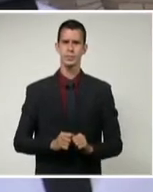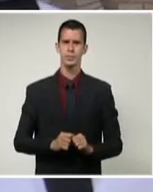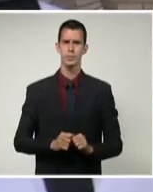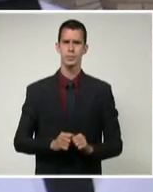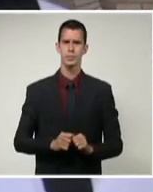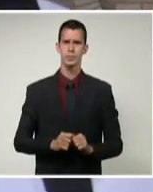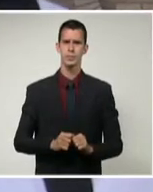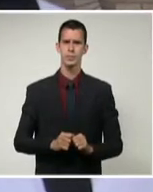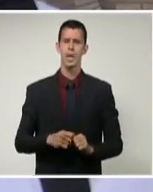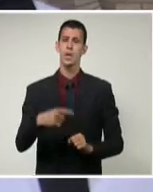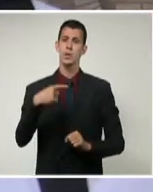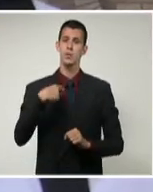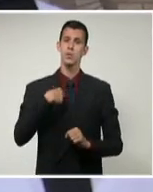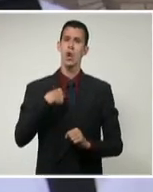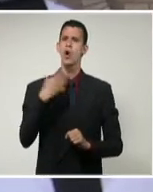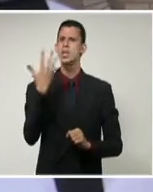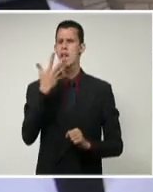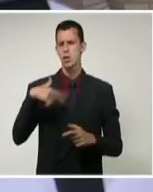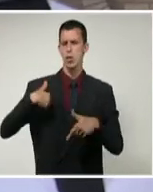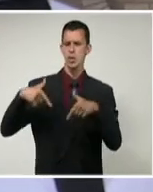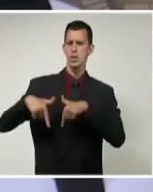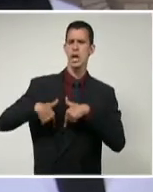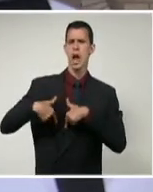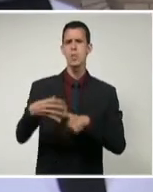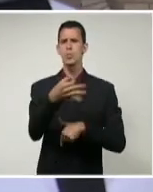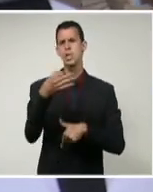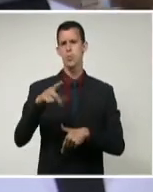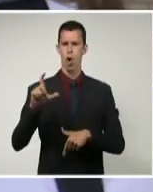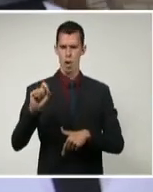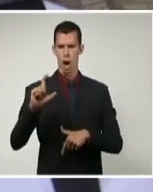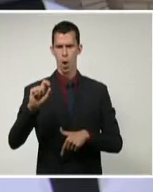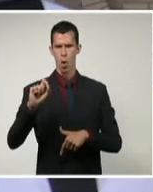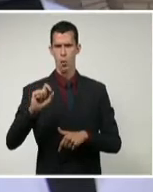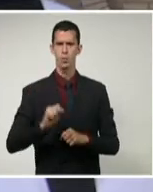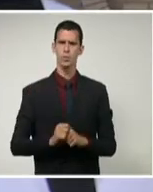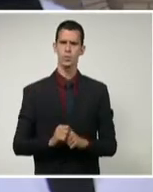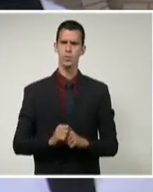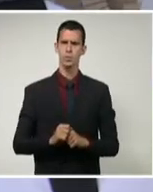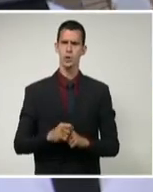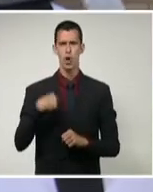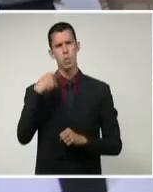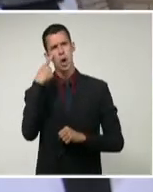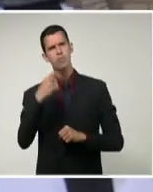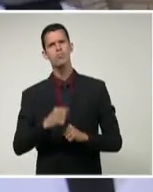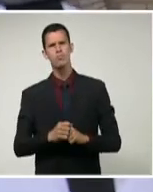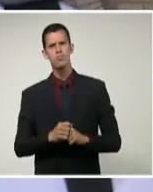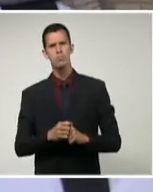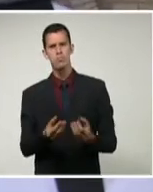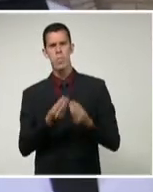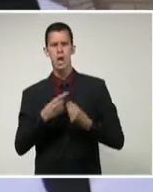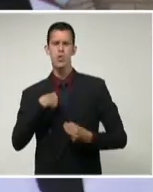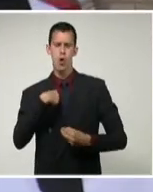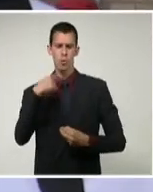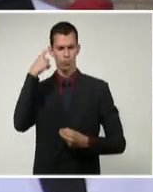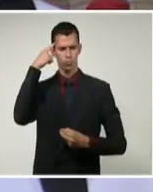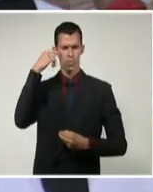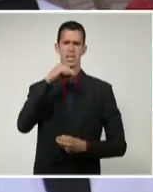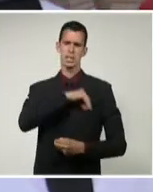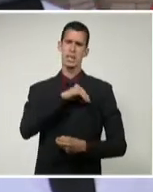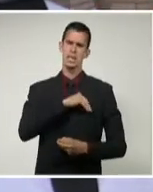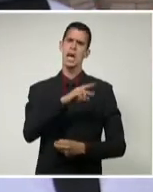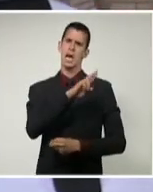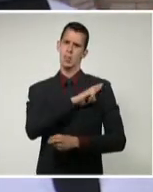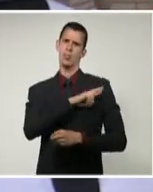que en nosotros pesa una gran responsabilidad con la producción de alimentos, nos ha llamado